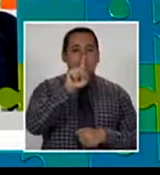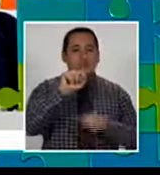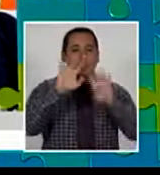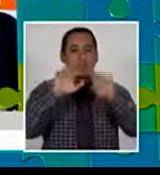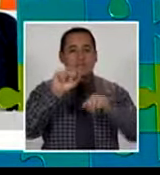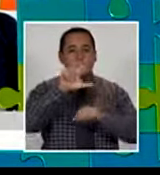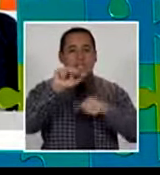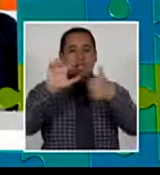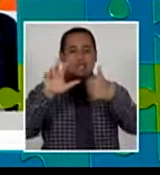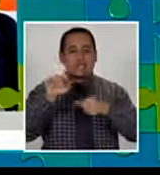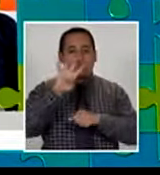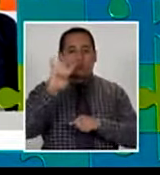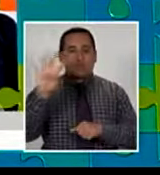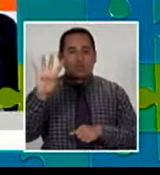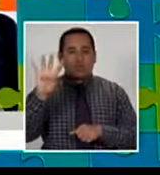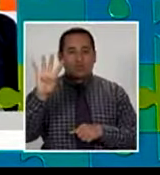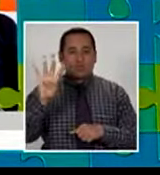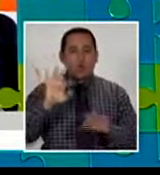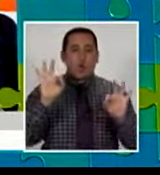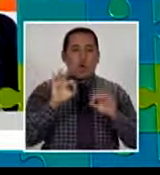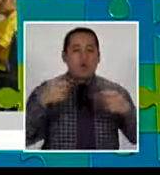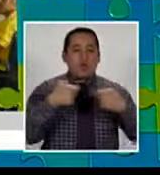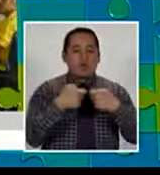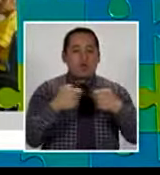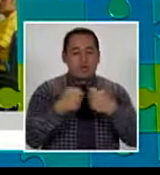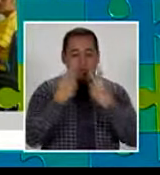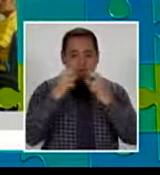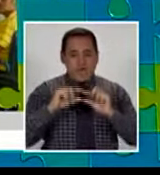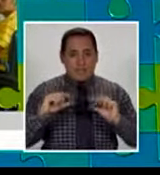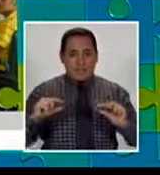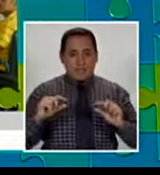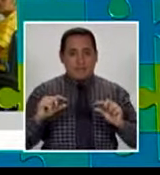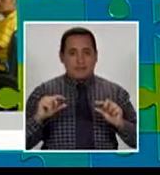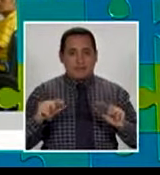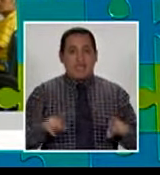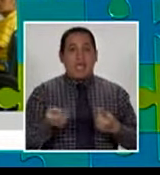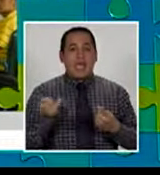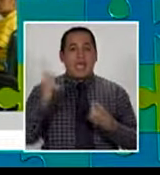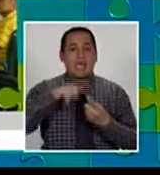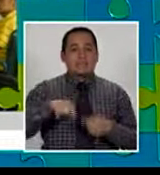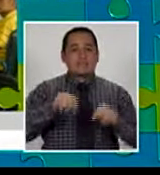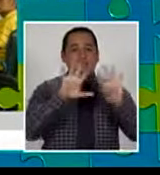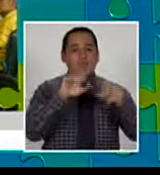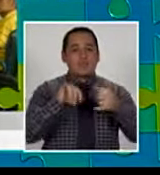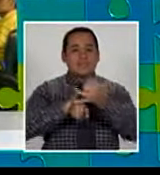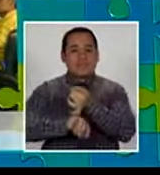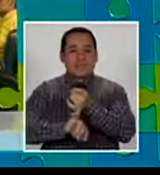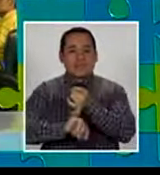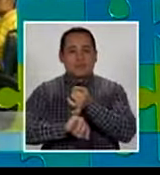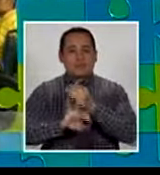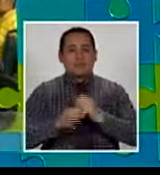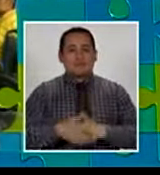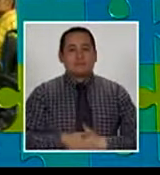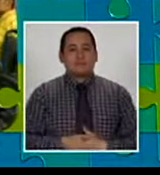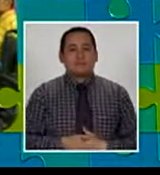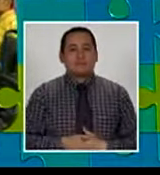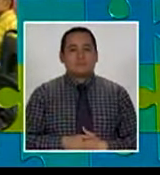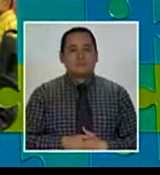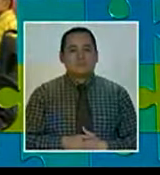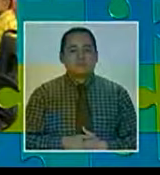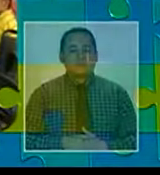319-3644, o al correo que aparece en pantalla, hasta el 9 de septiembre.